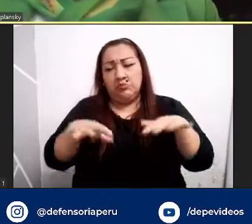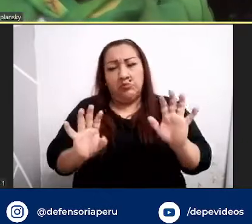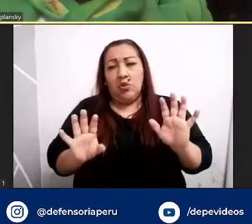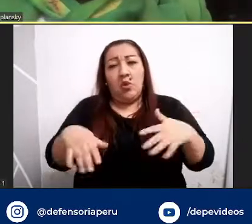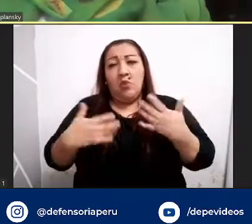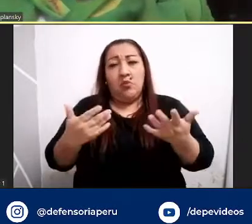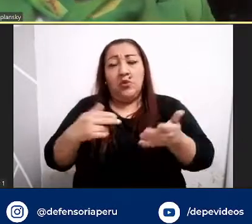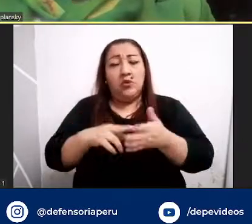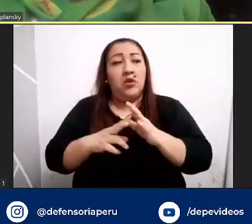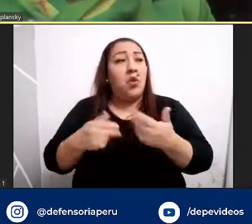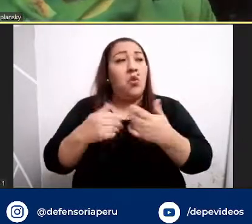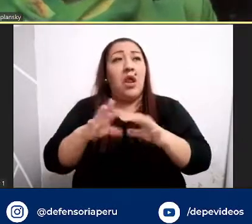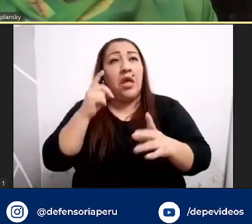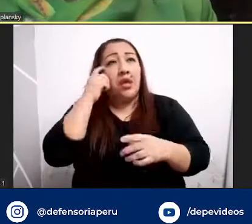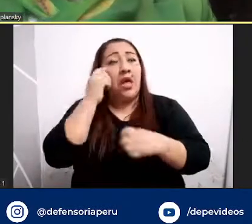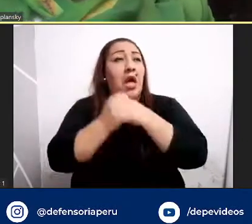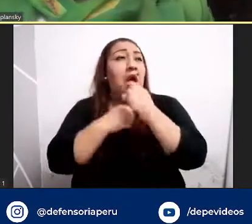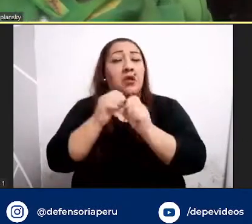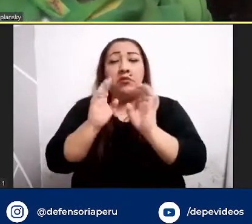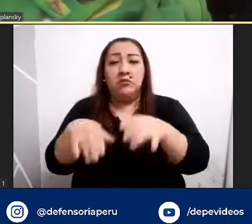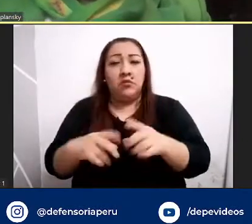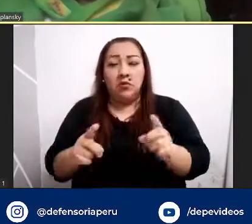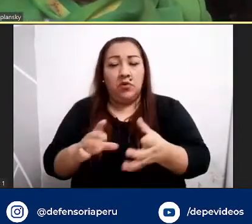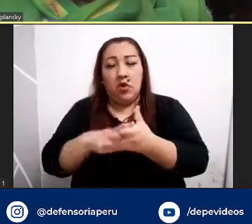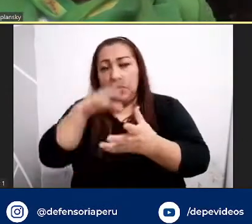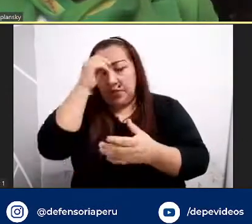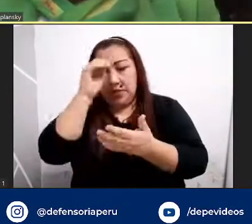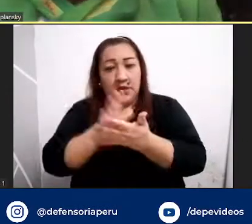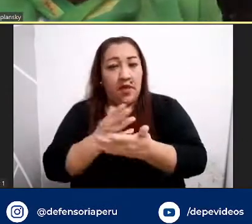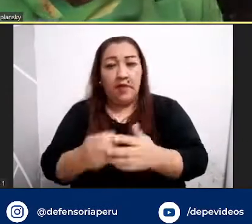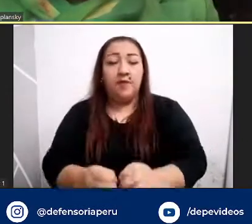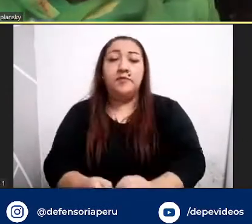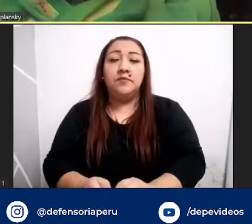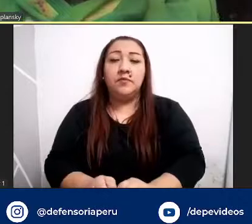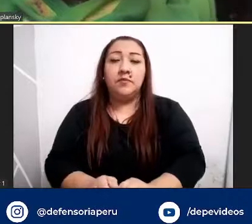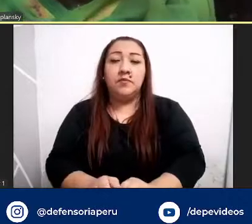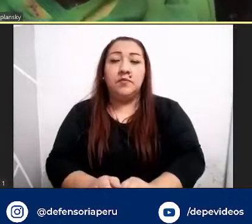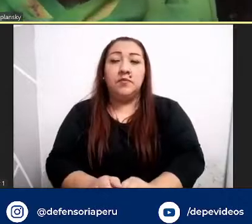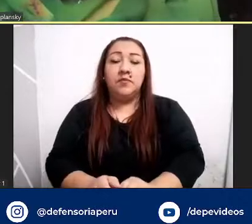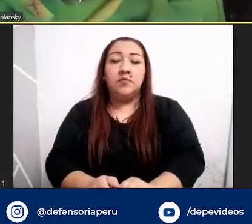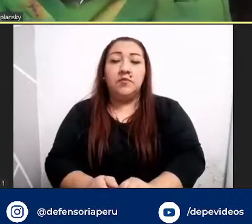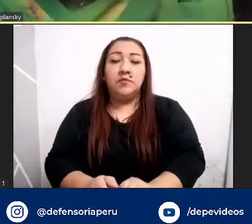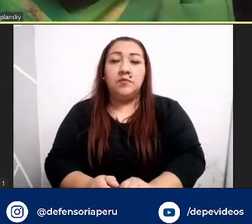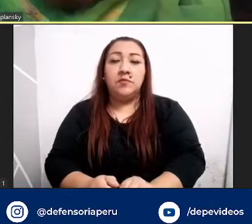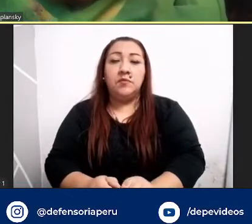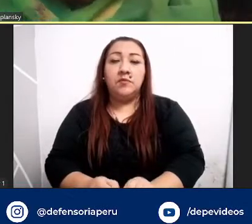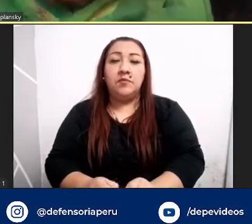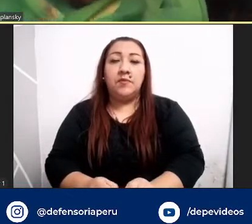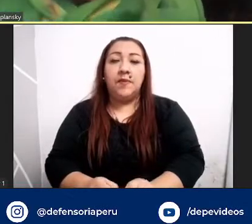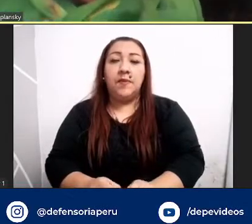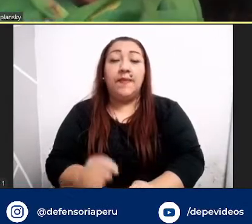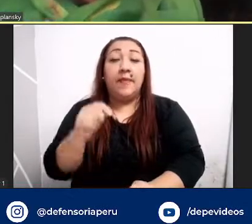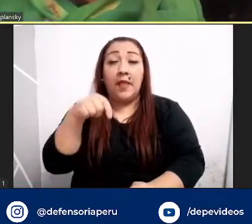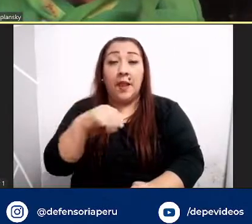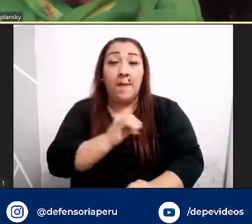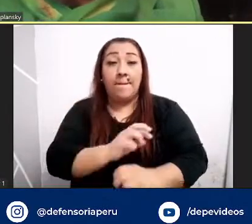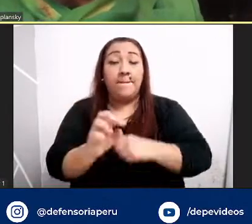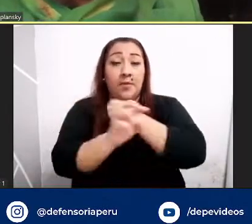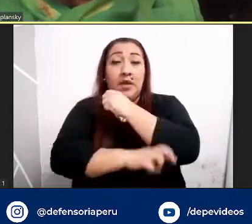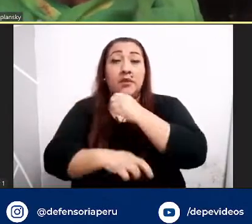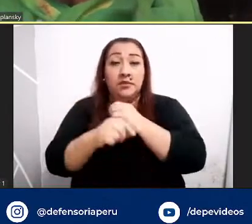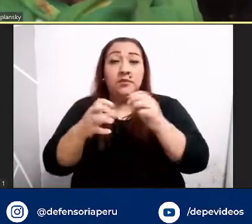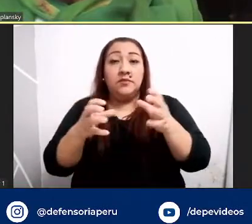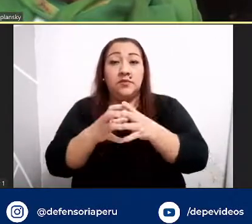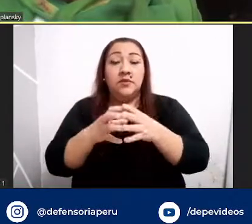ser empírica por razones obvias, usted lo comprenderé inmediatamente. Es un país donde está casi institucionalizado el incesto